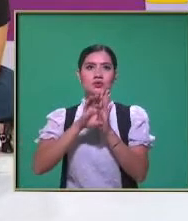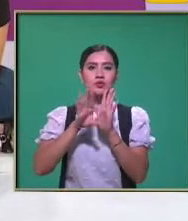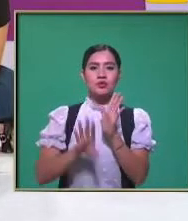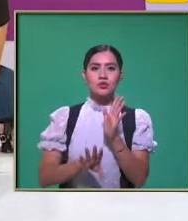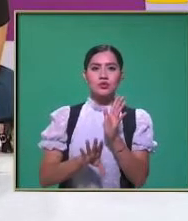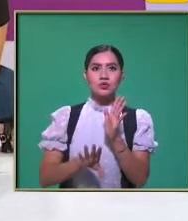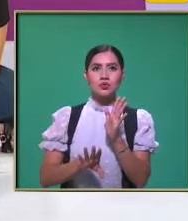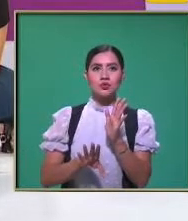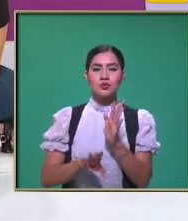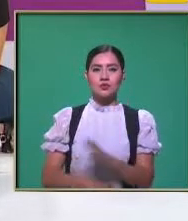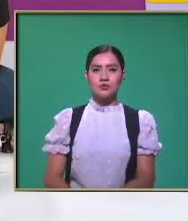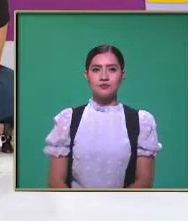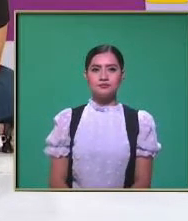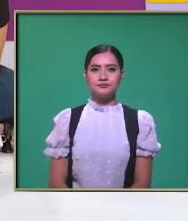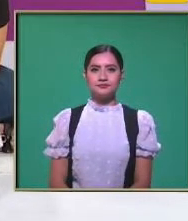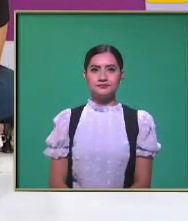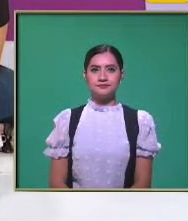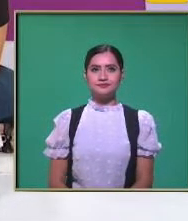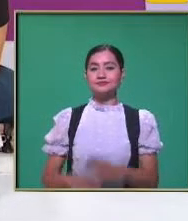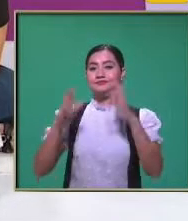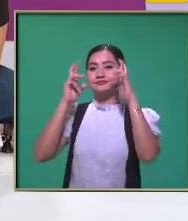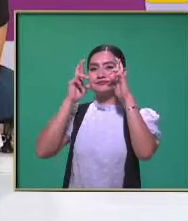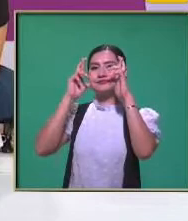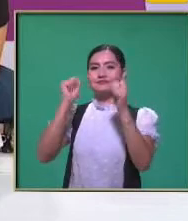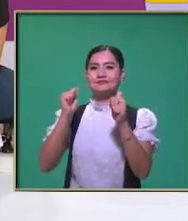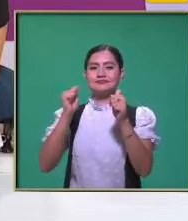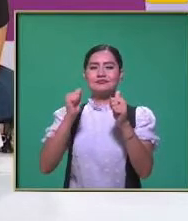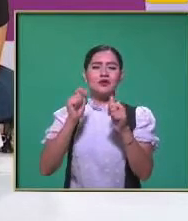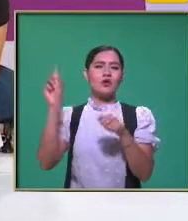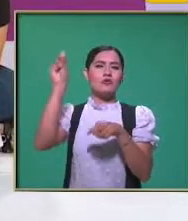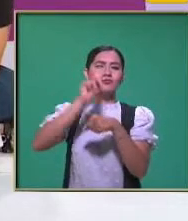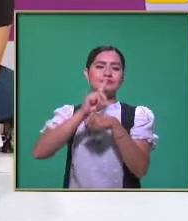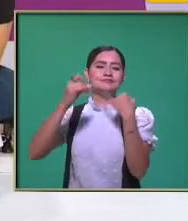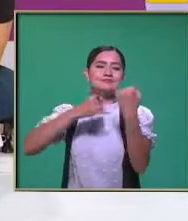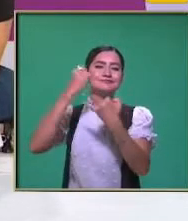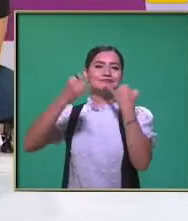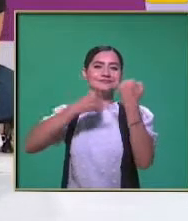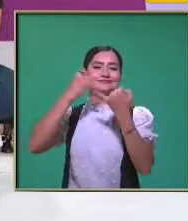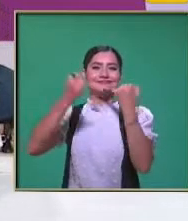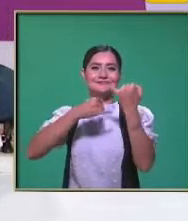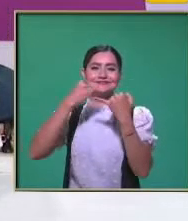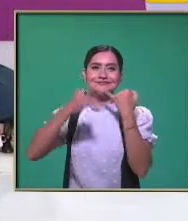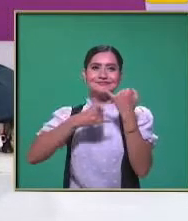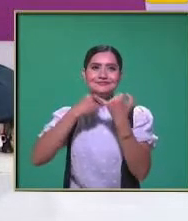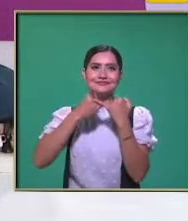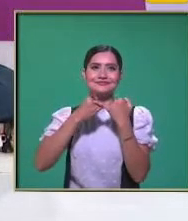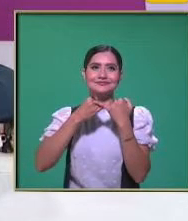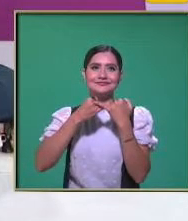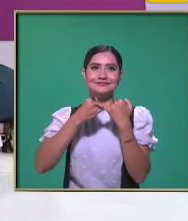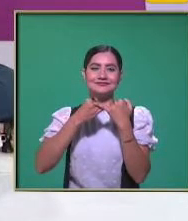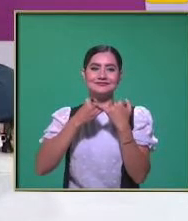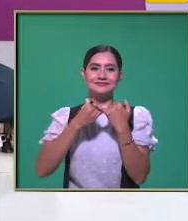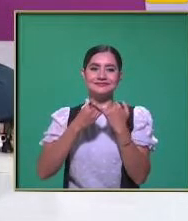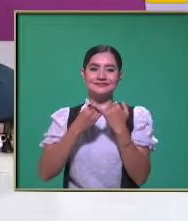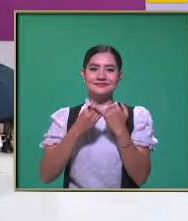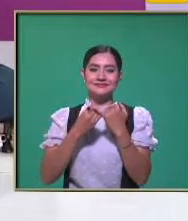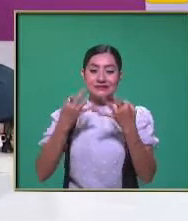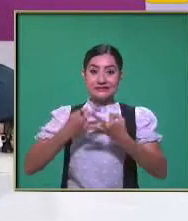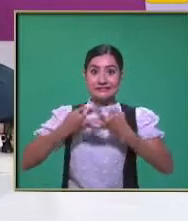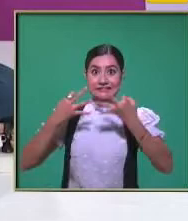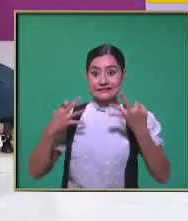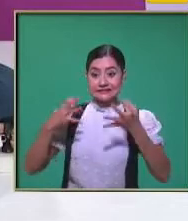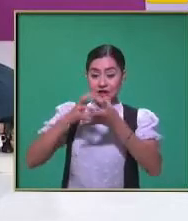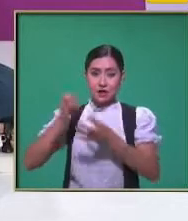a un pueblito, ¿verdad? Un ranchito, y en una ocasión nosotros jugamos, ¿a qué crees? ¿A qué? A guerrita de lodo. No lo puedes creer